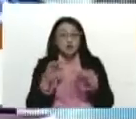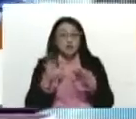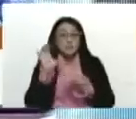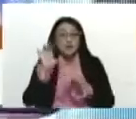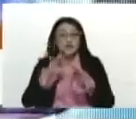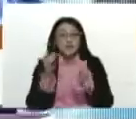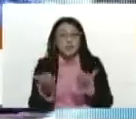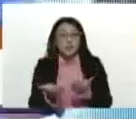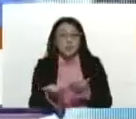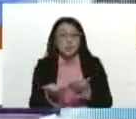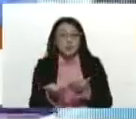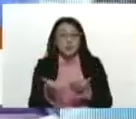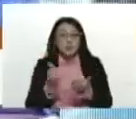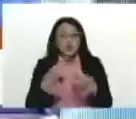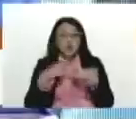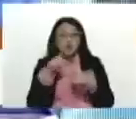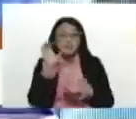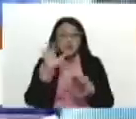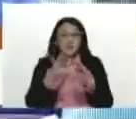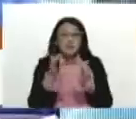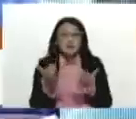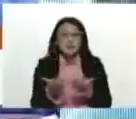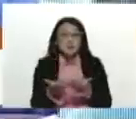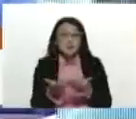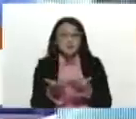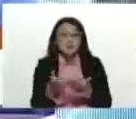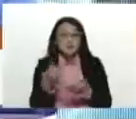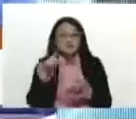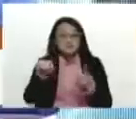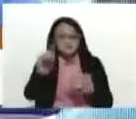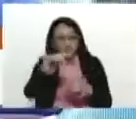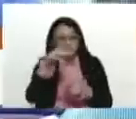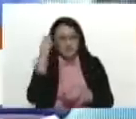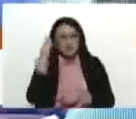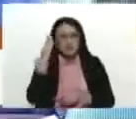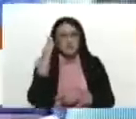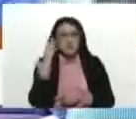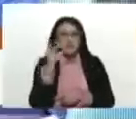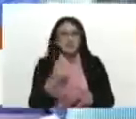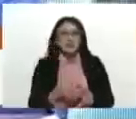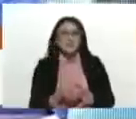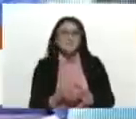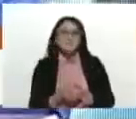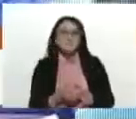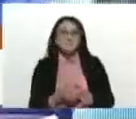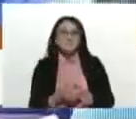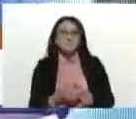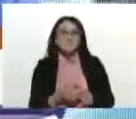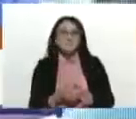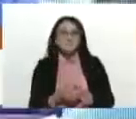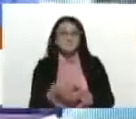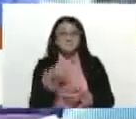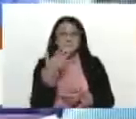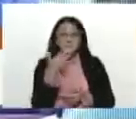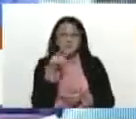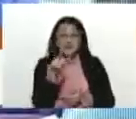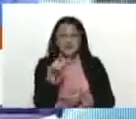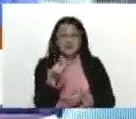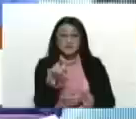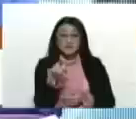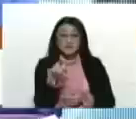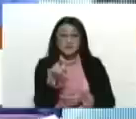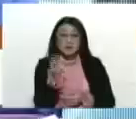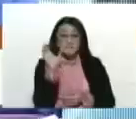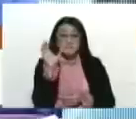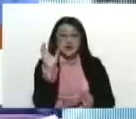en cualquier otro país del mundo señores Embajadores compañeros visitantes eso ocurre y